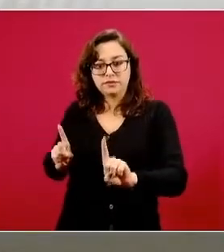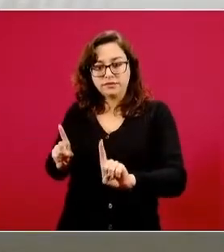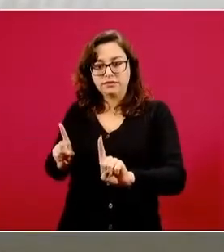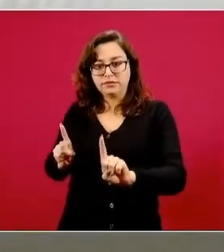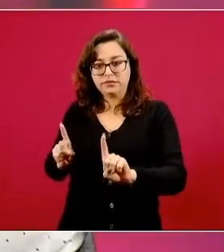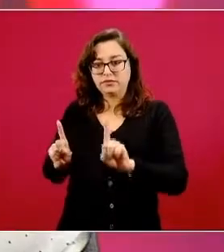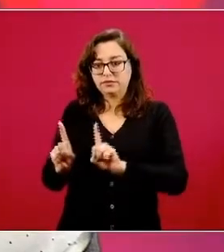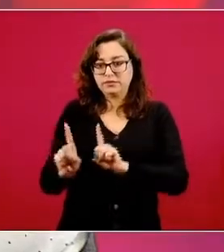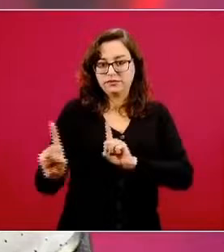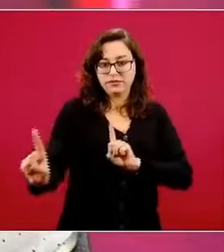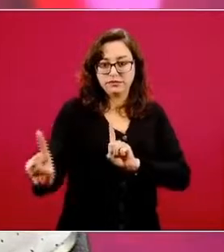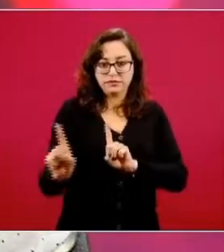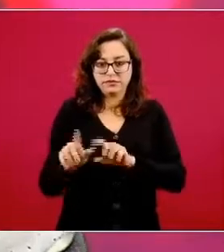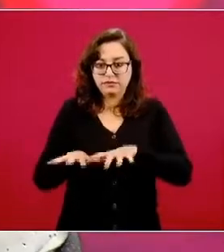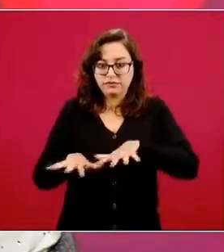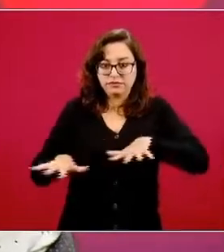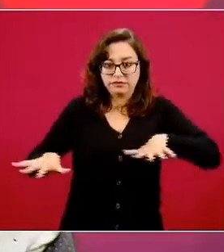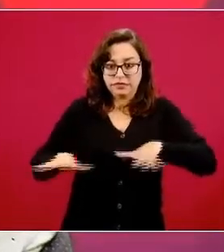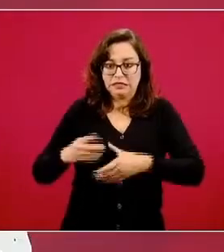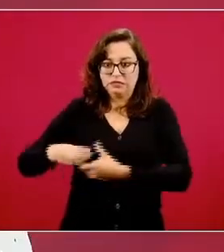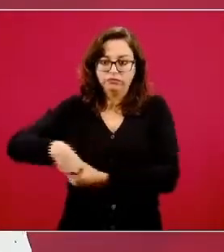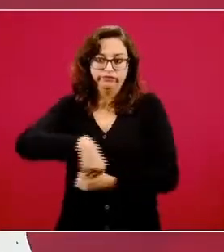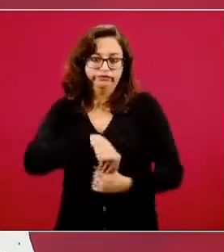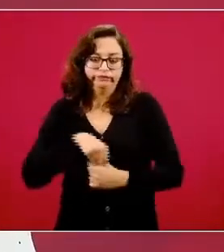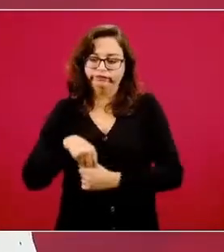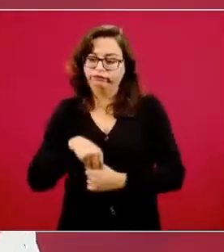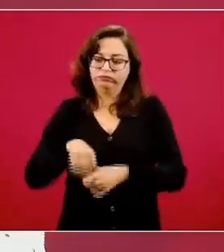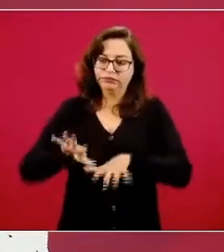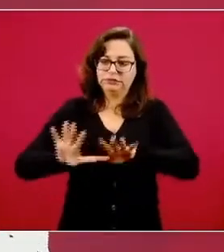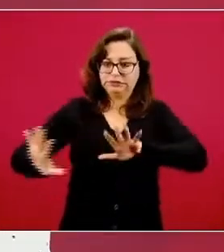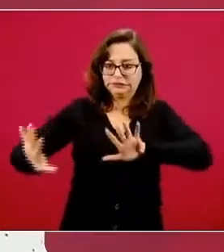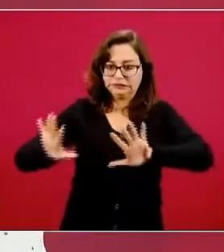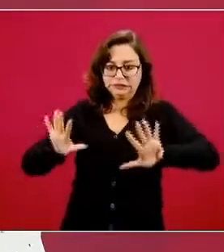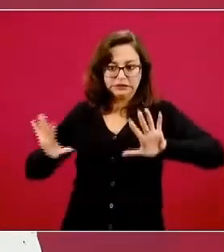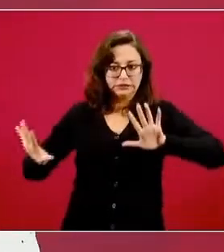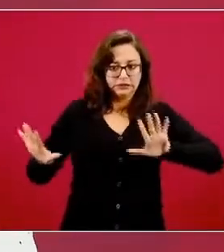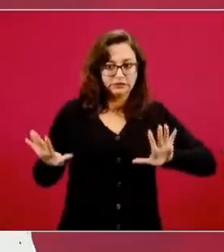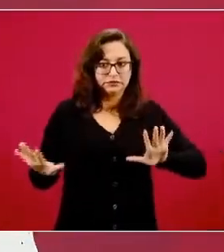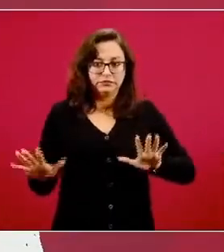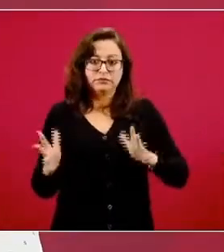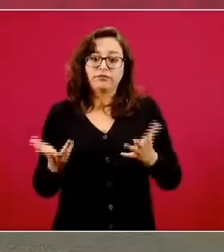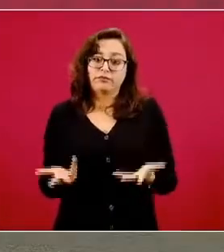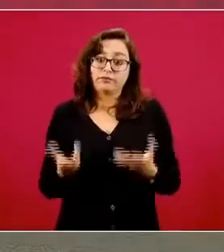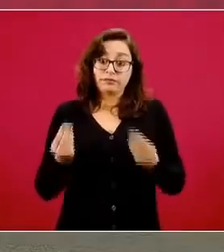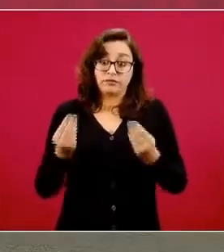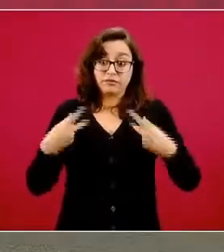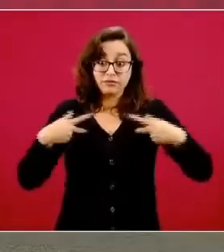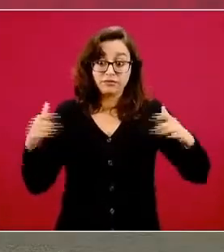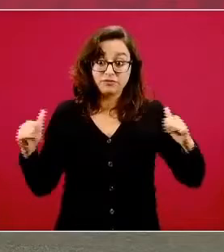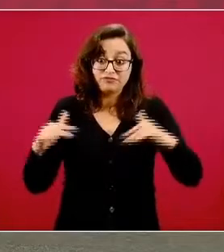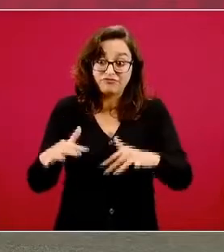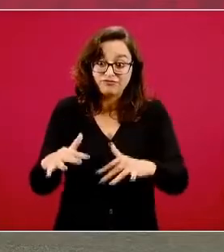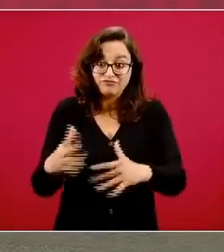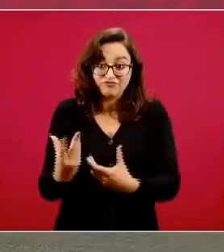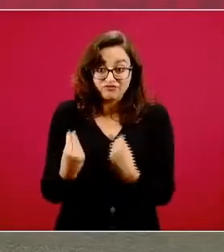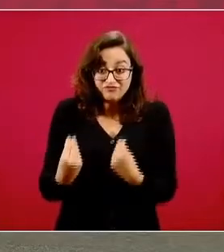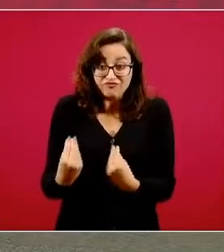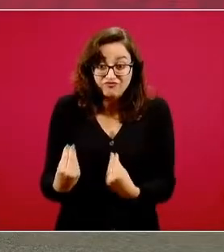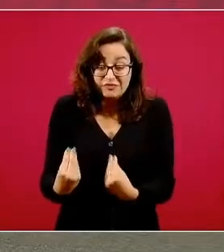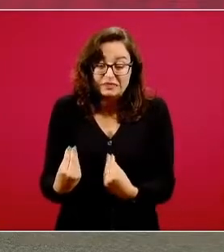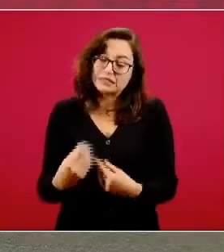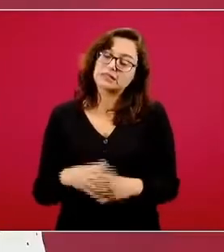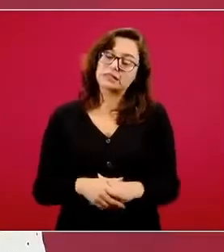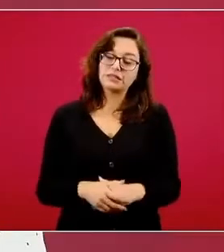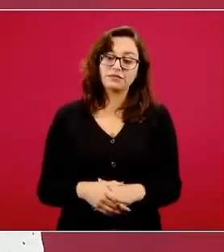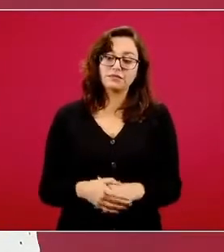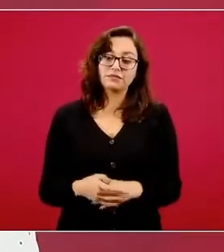más dispersos las personas y que no se congreguen tanto, ¿no? Pero